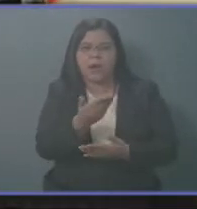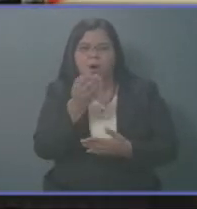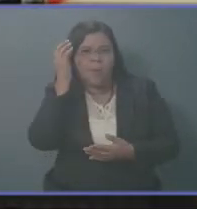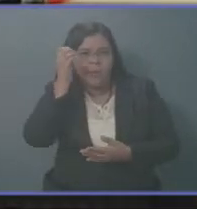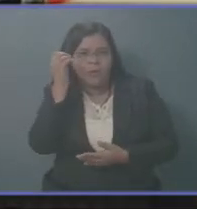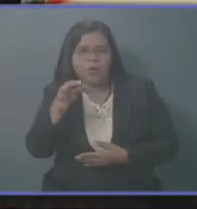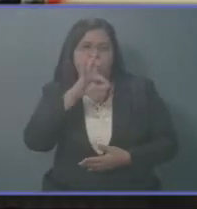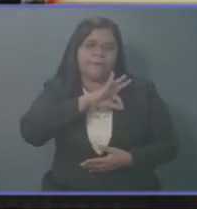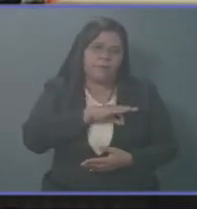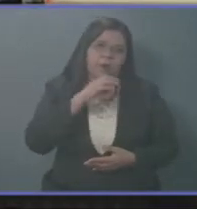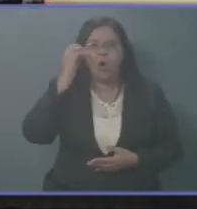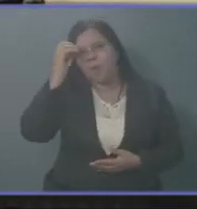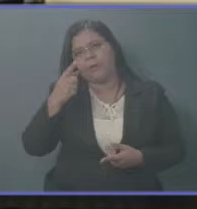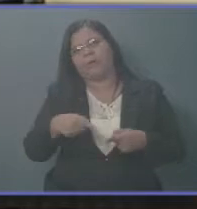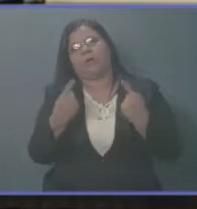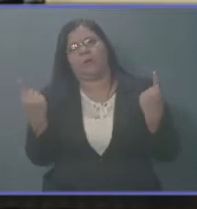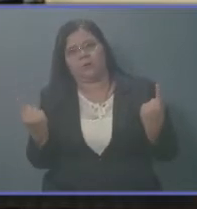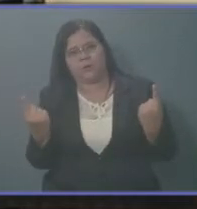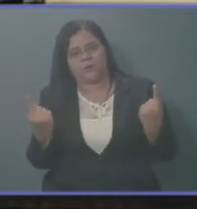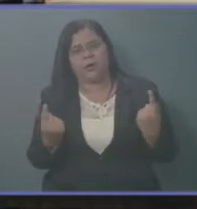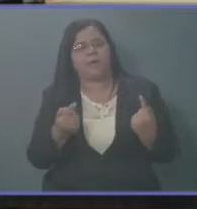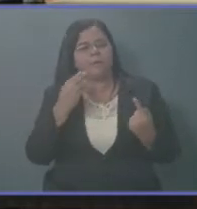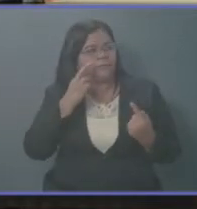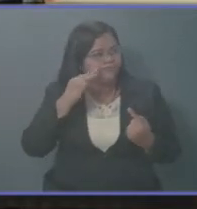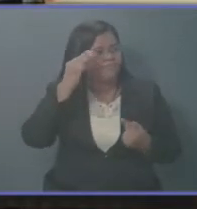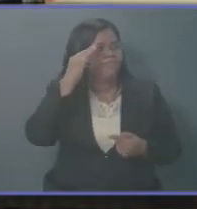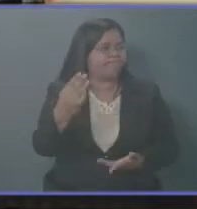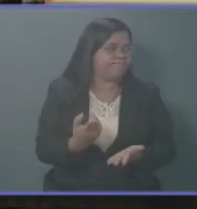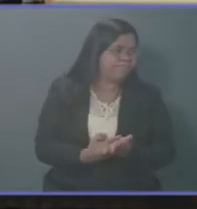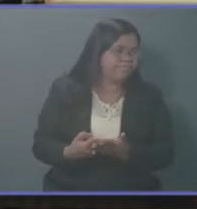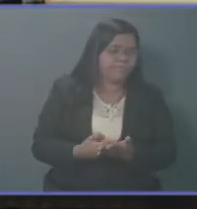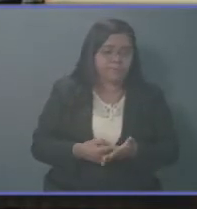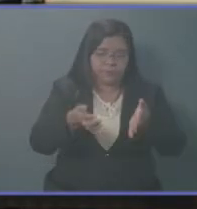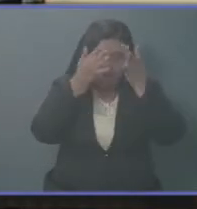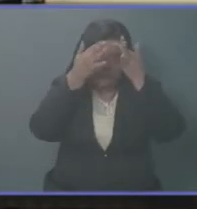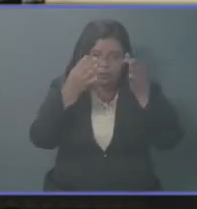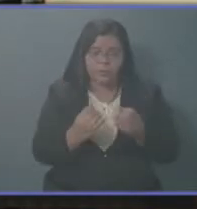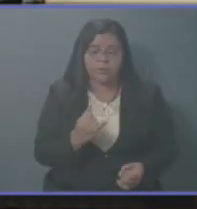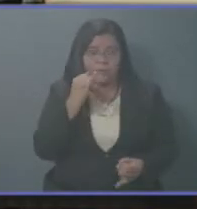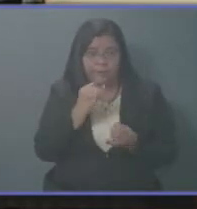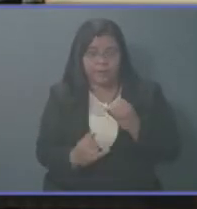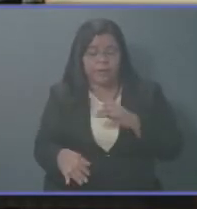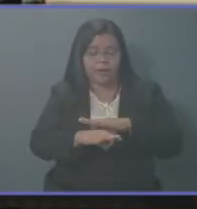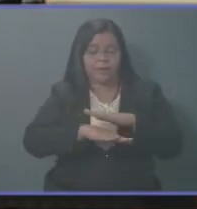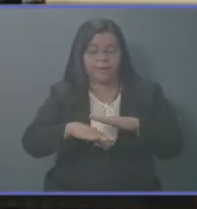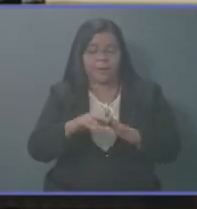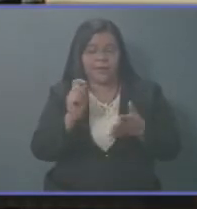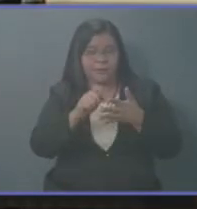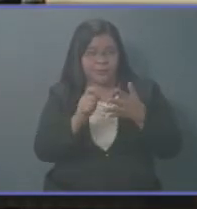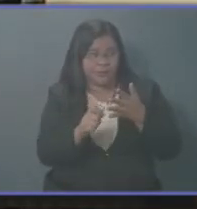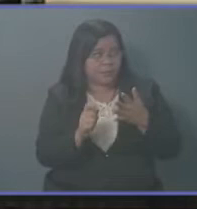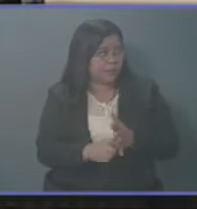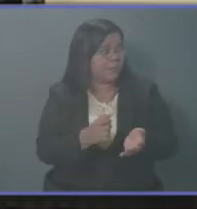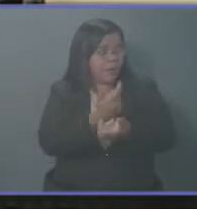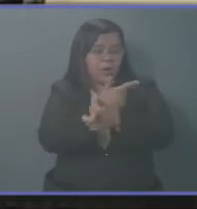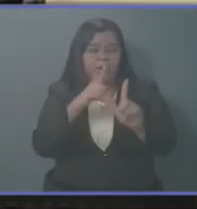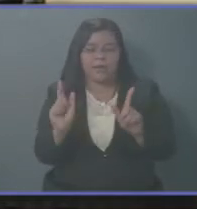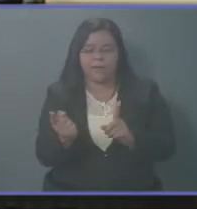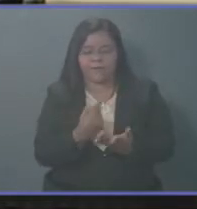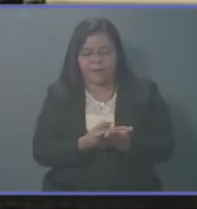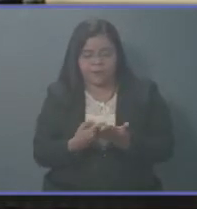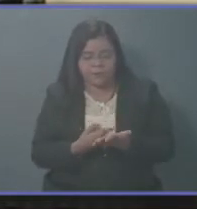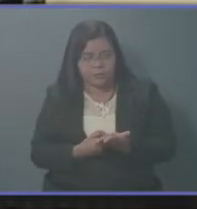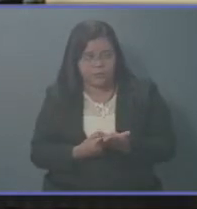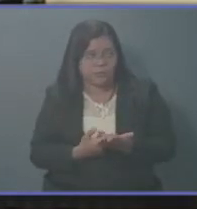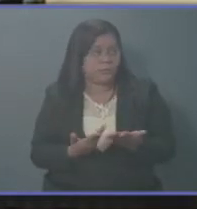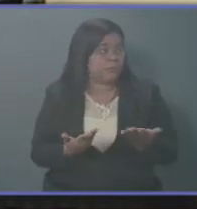de la aprobación del proyecto, madurándose así la decisión definitiva a la que debe estar basada en el principio de libre discusión. Y es